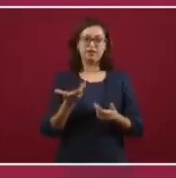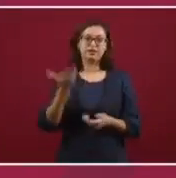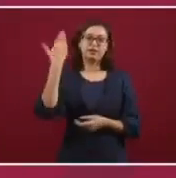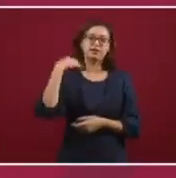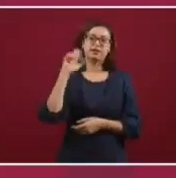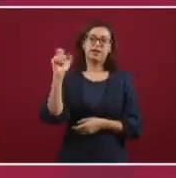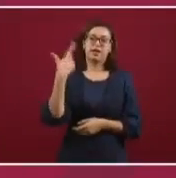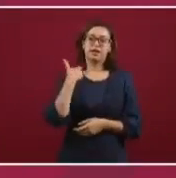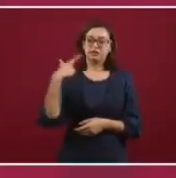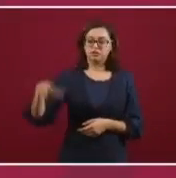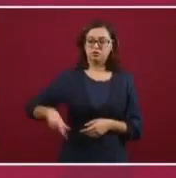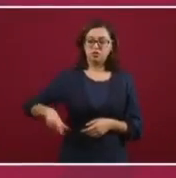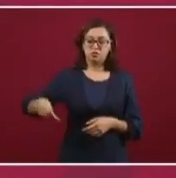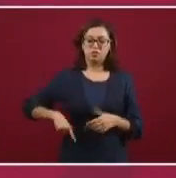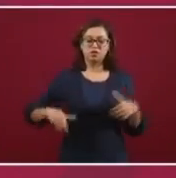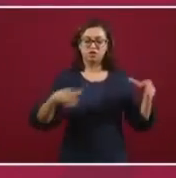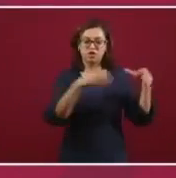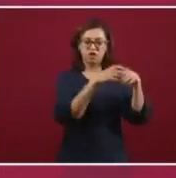ya no